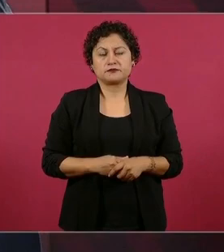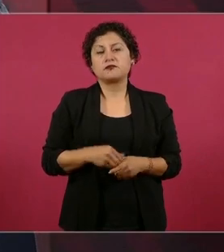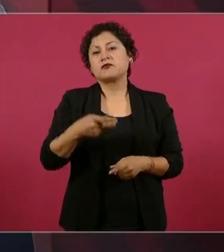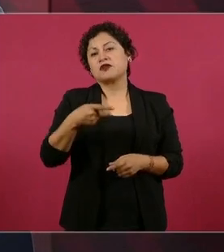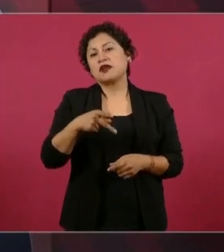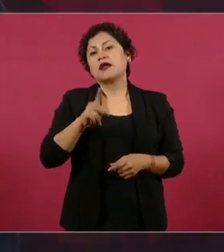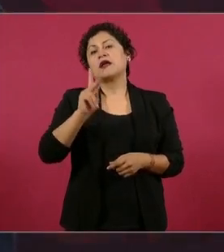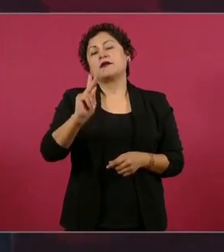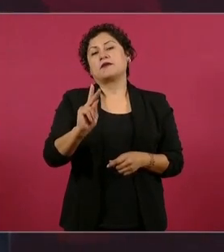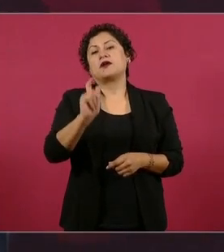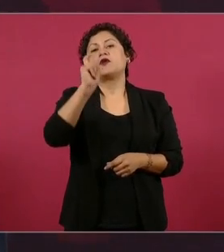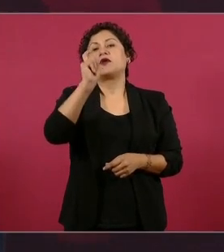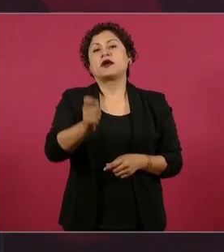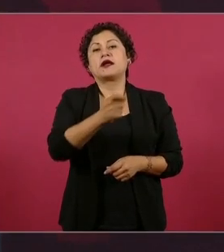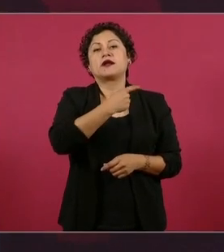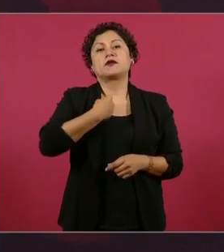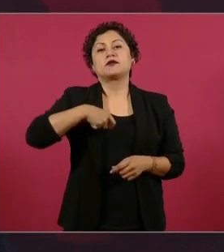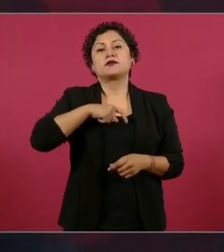a confiarnos,